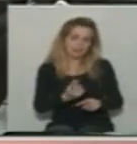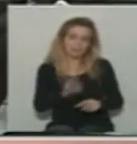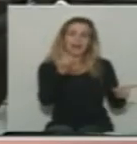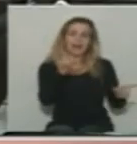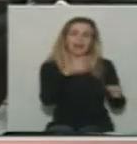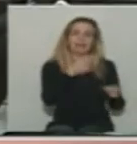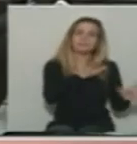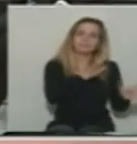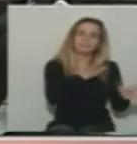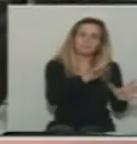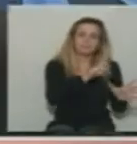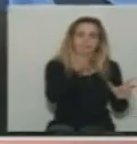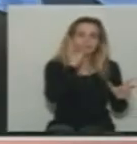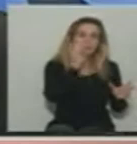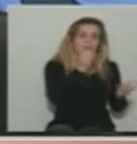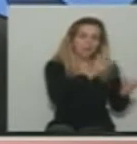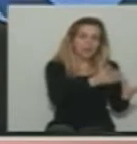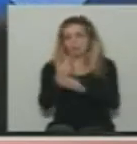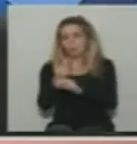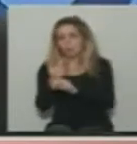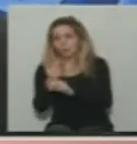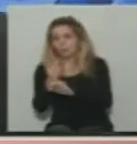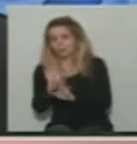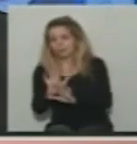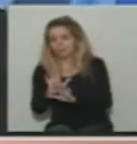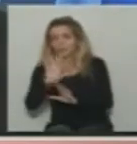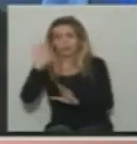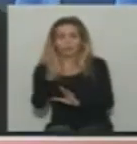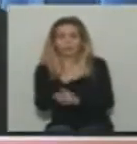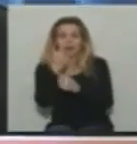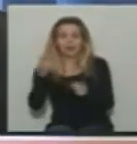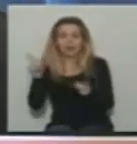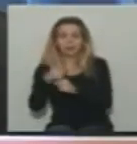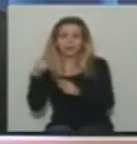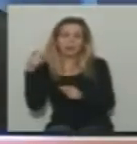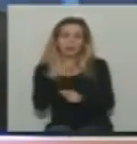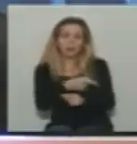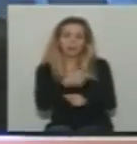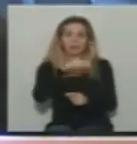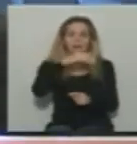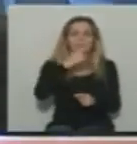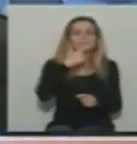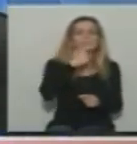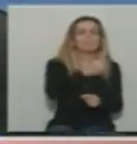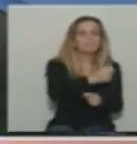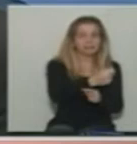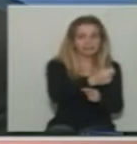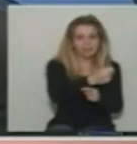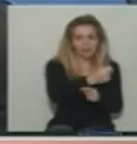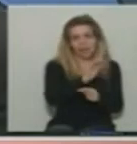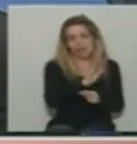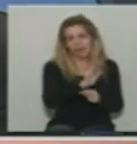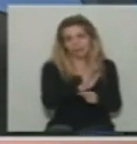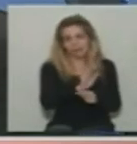gran contenido, pero suena bien. Bueno, estas son las todos contra Massa, se darán cuenta. Lo ataca el kirchnerismo con Ignacio Copani en la cabeza y lo ataca